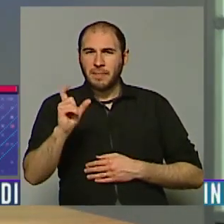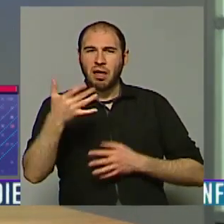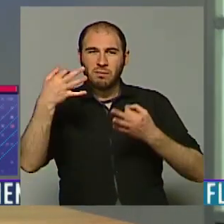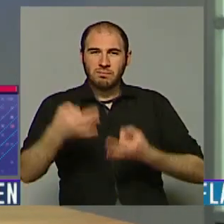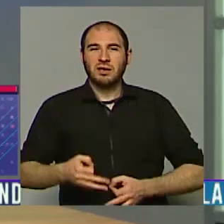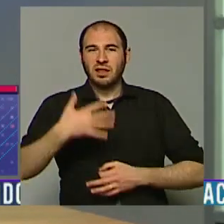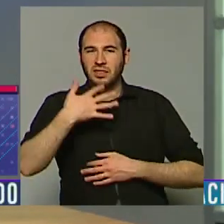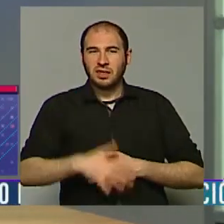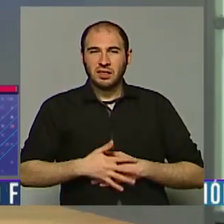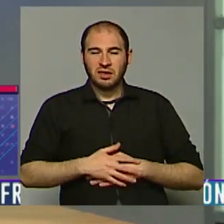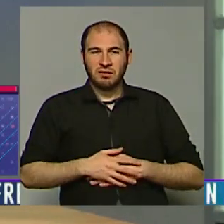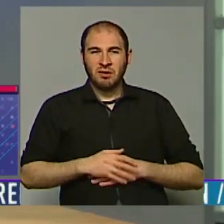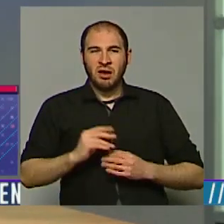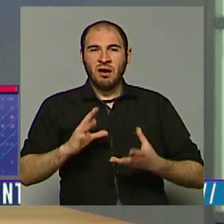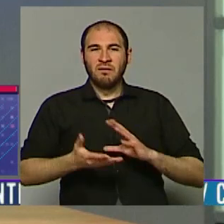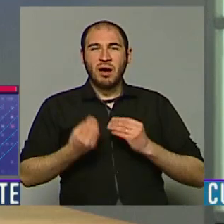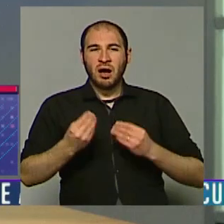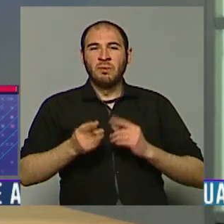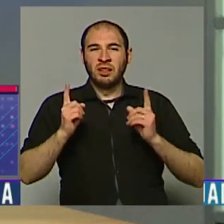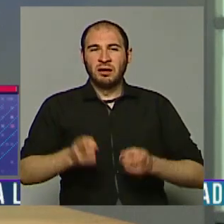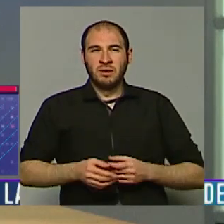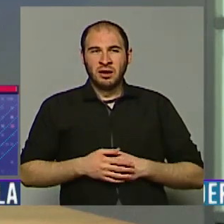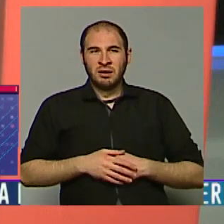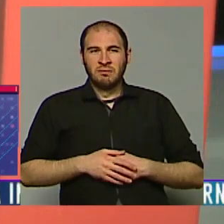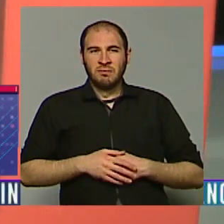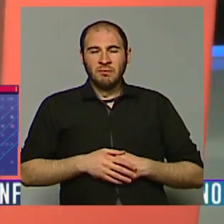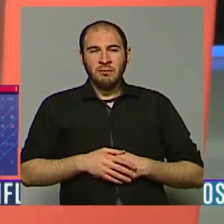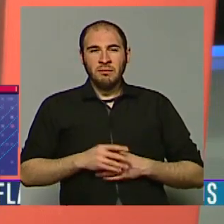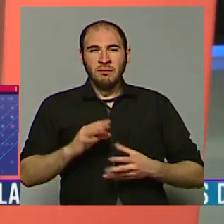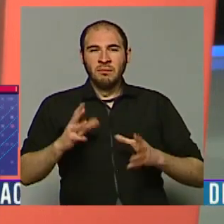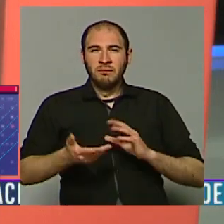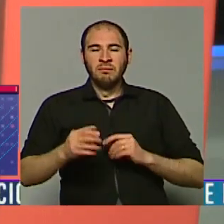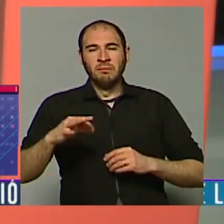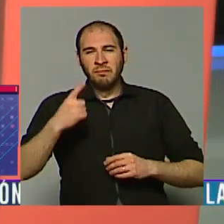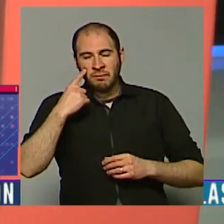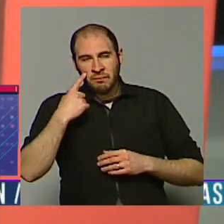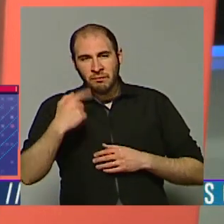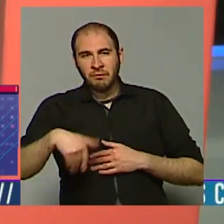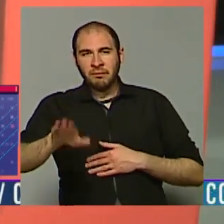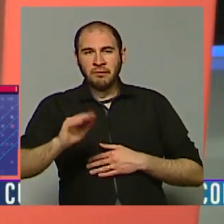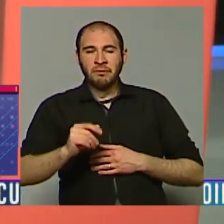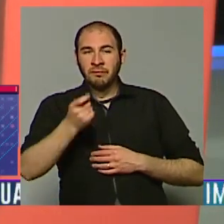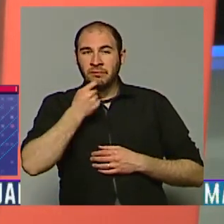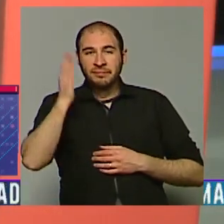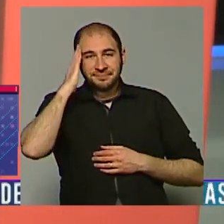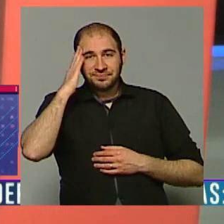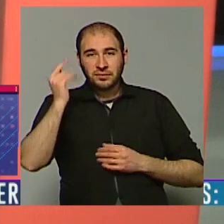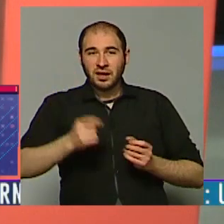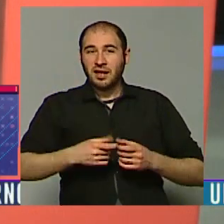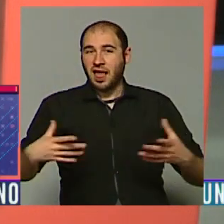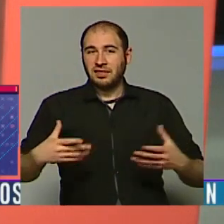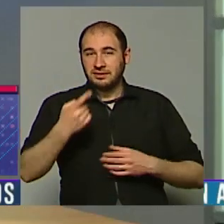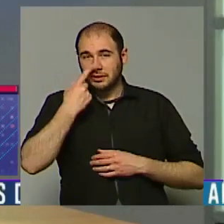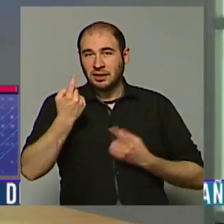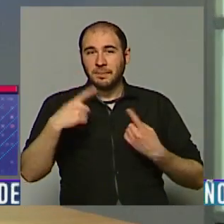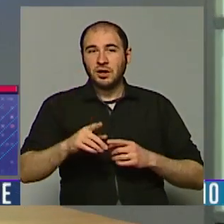para entender, ¿no? Cómo es, además, una forma de vida, sin duda es una cultura realmente amplia e interesante,